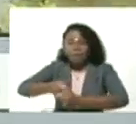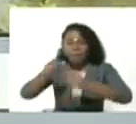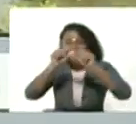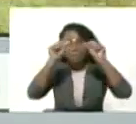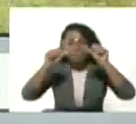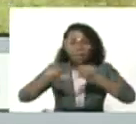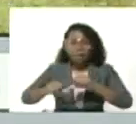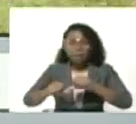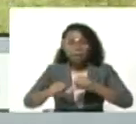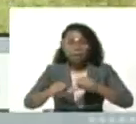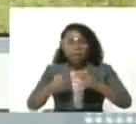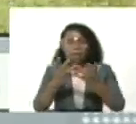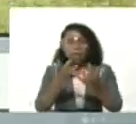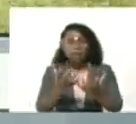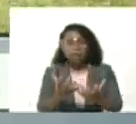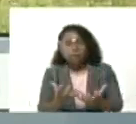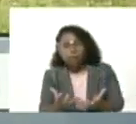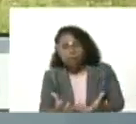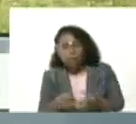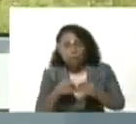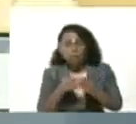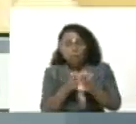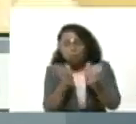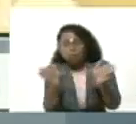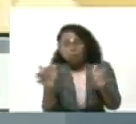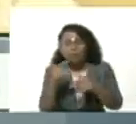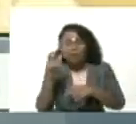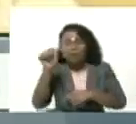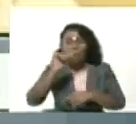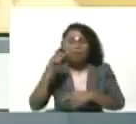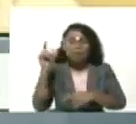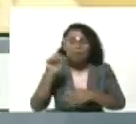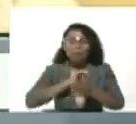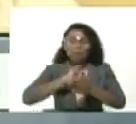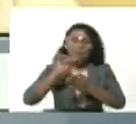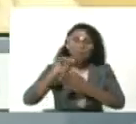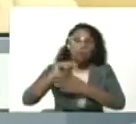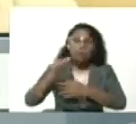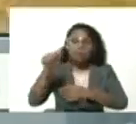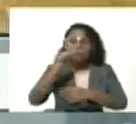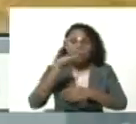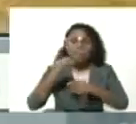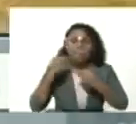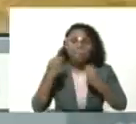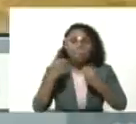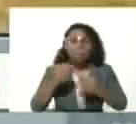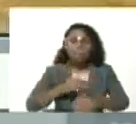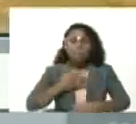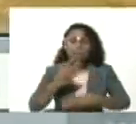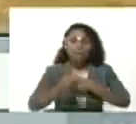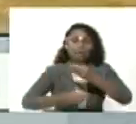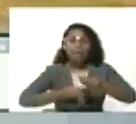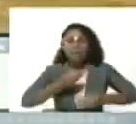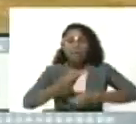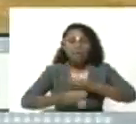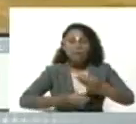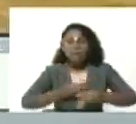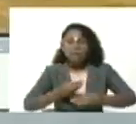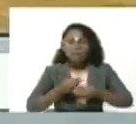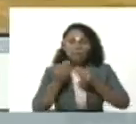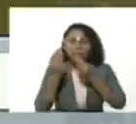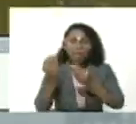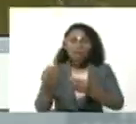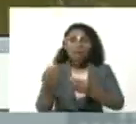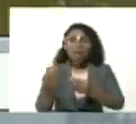drenaje y el bombardeo de agua o las diferentes bombas de agua, para poder así brindar,